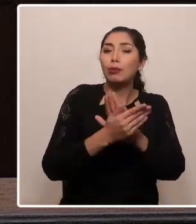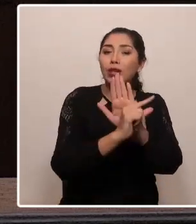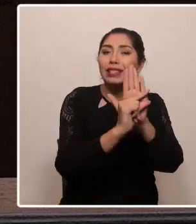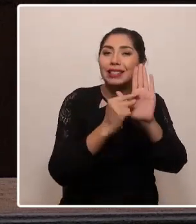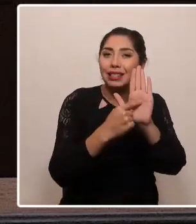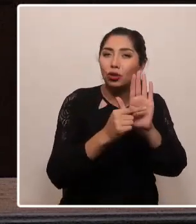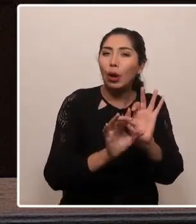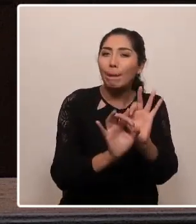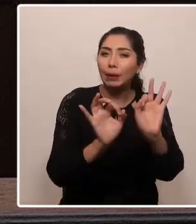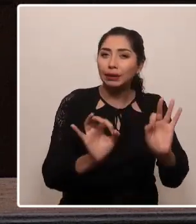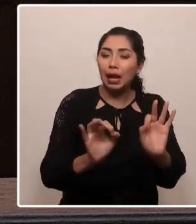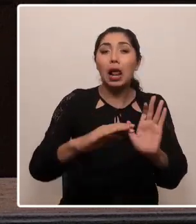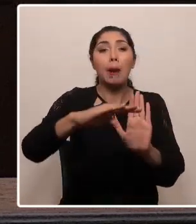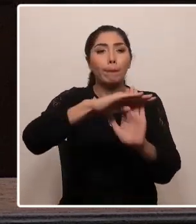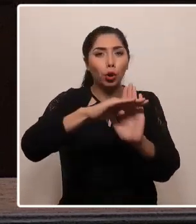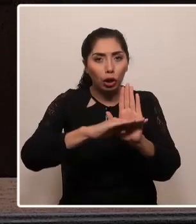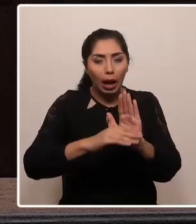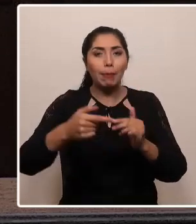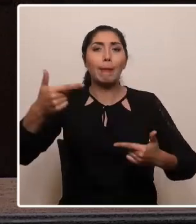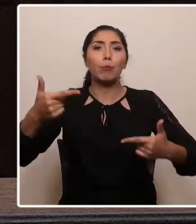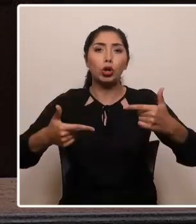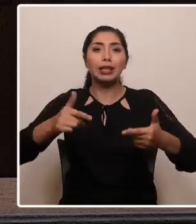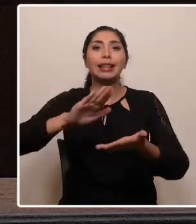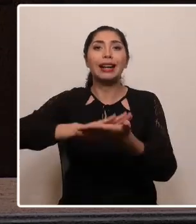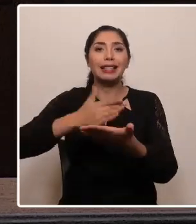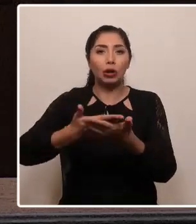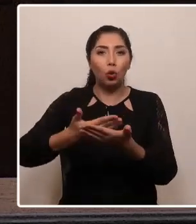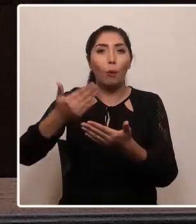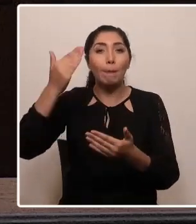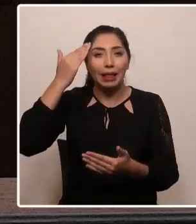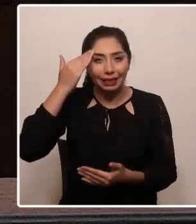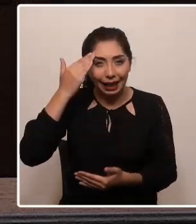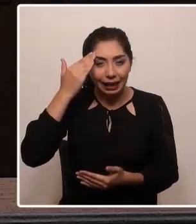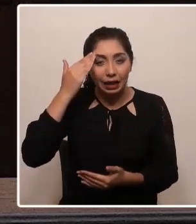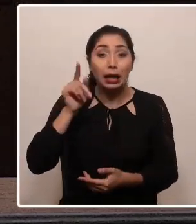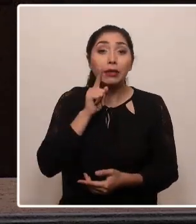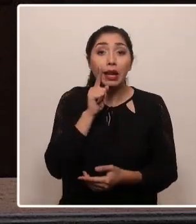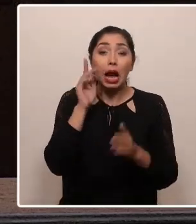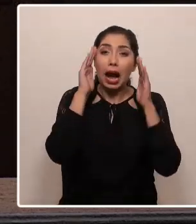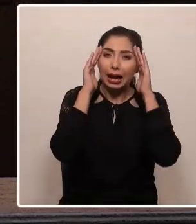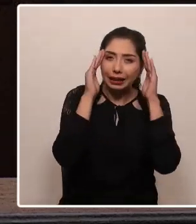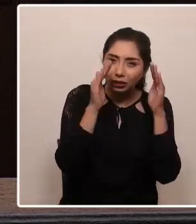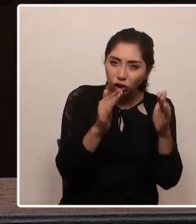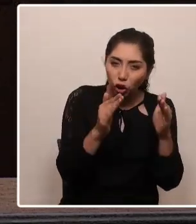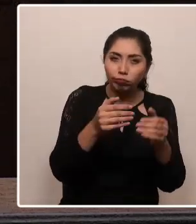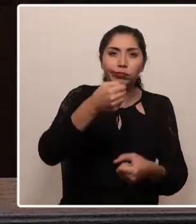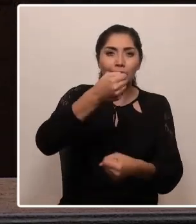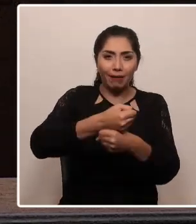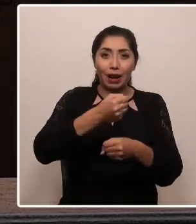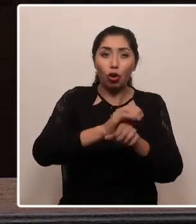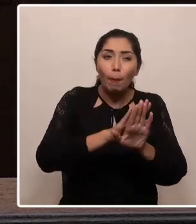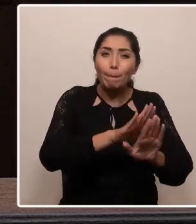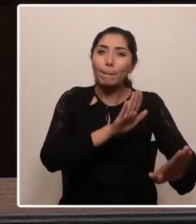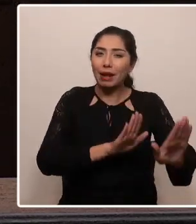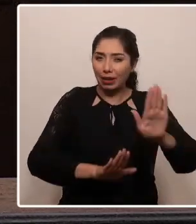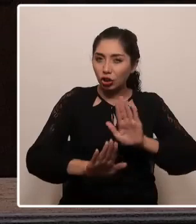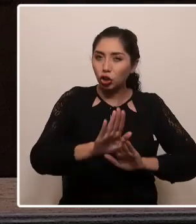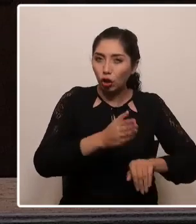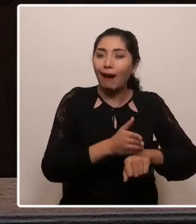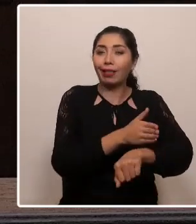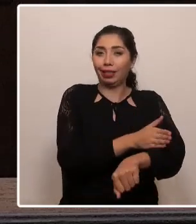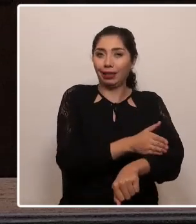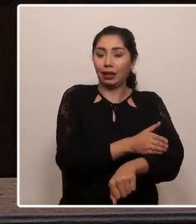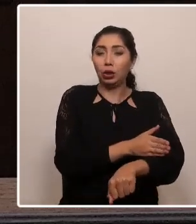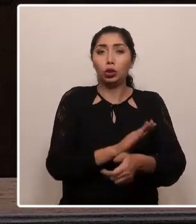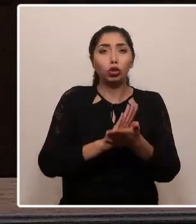sobre programas y políticas de salud mental que incluyan atención y un fuerte trabajo en prevención, todo ello